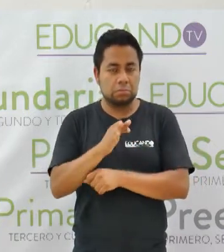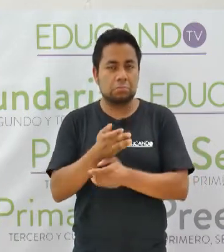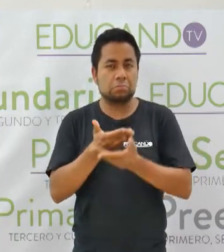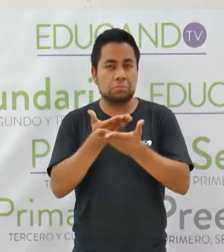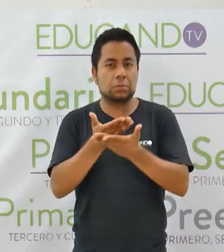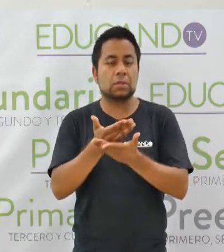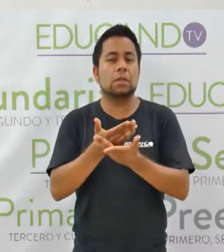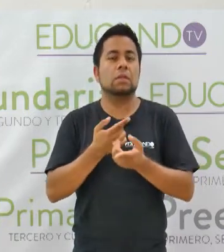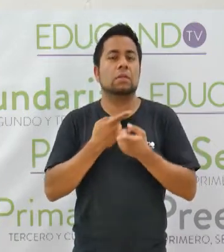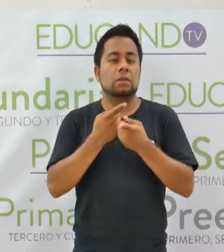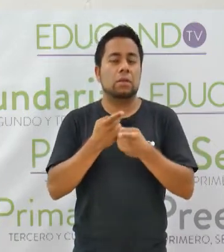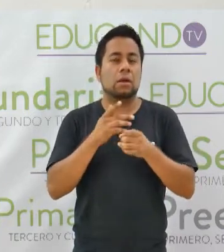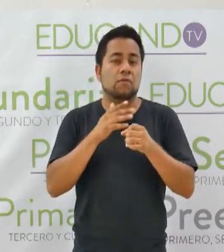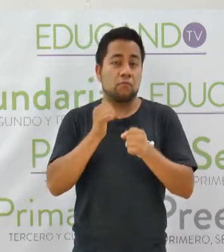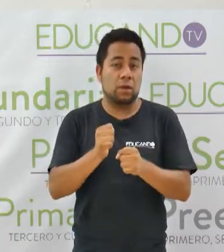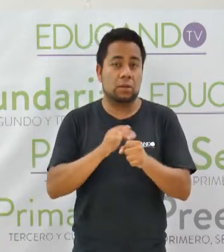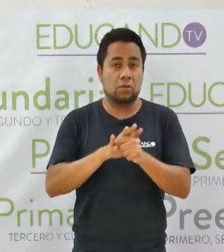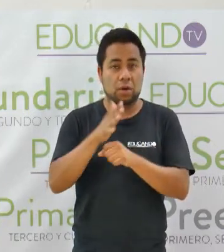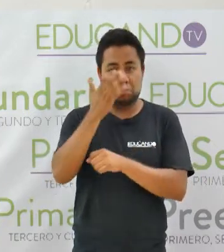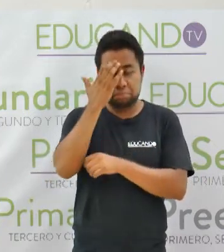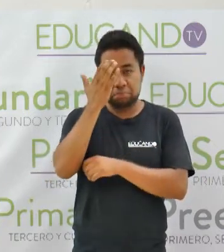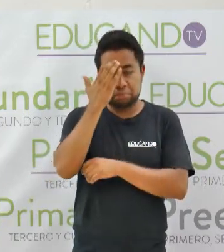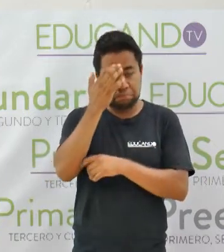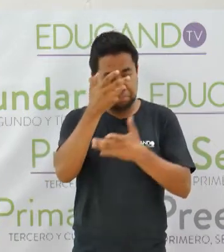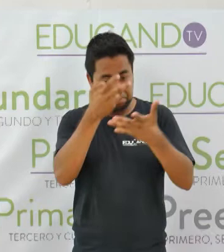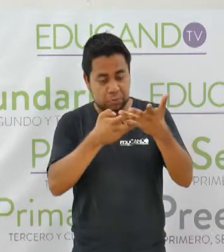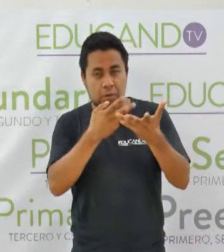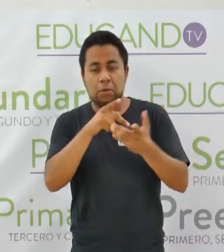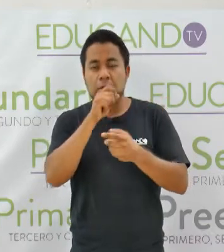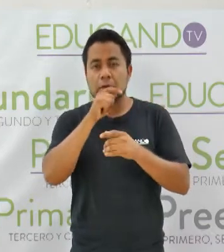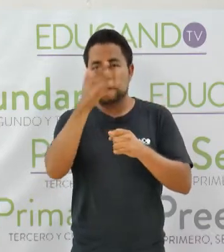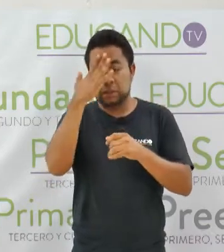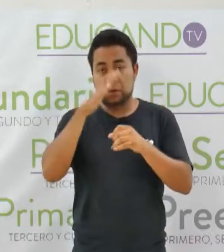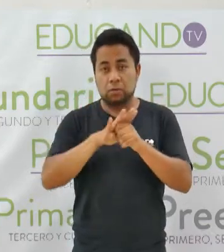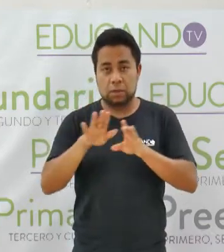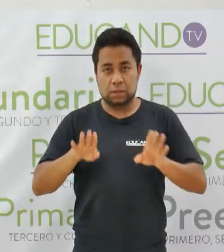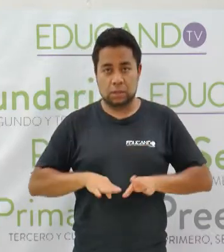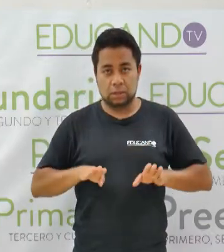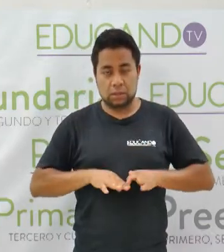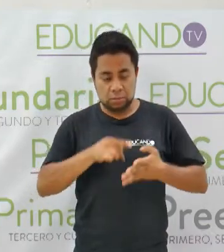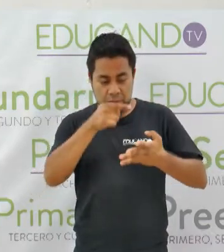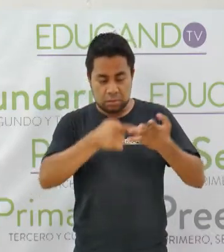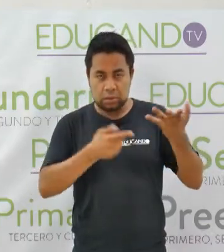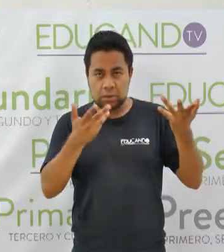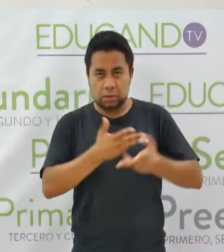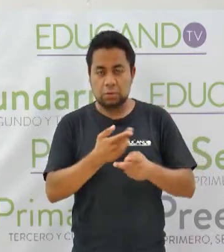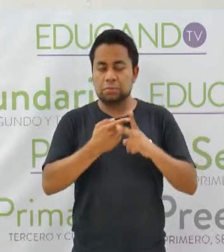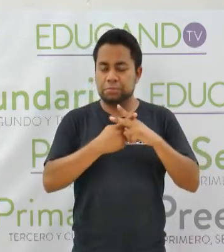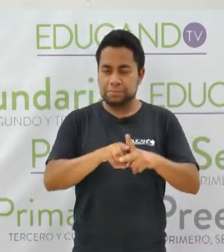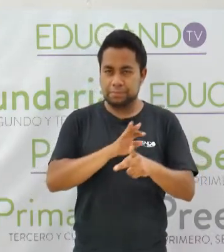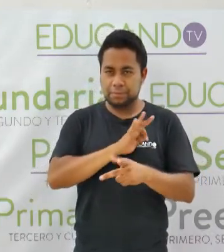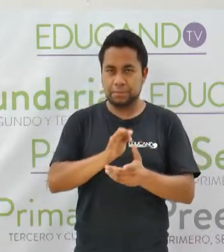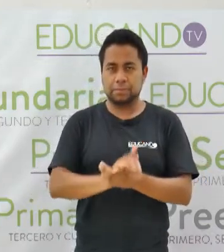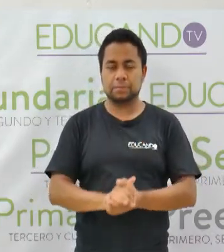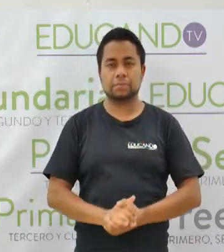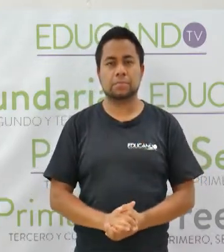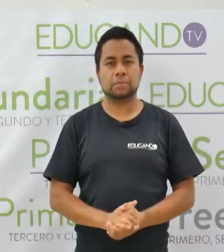permitir reforzar este contenido, pero sobre todo las características que estamos realizando. Vamos a iniciar.